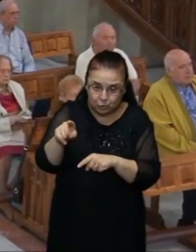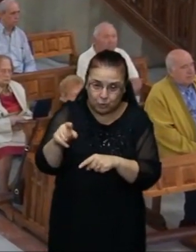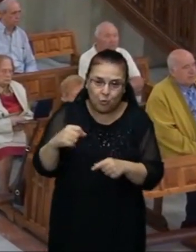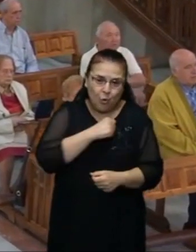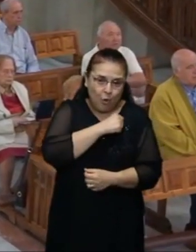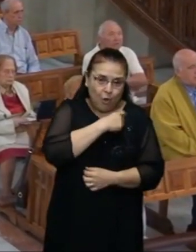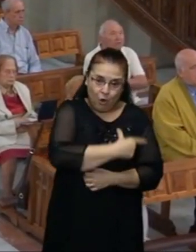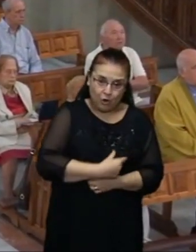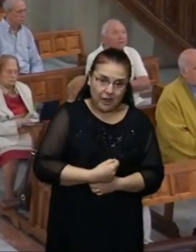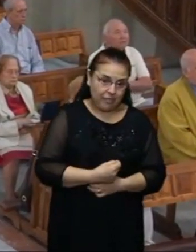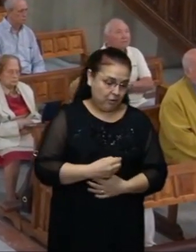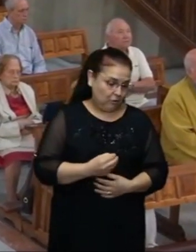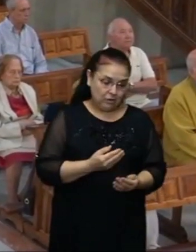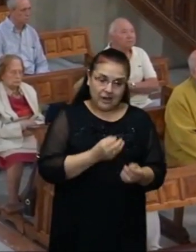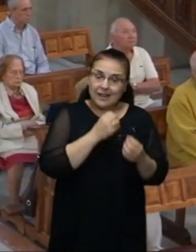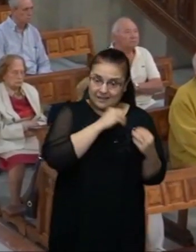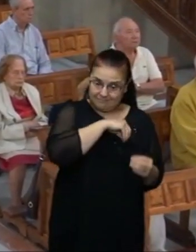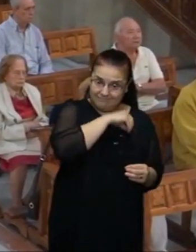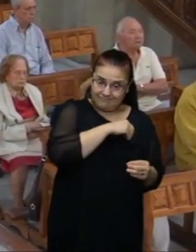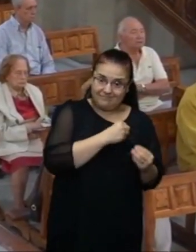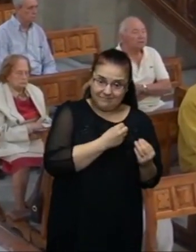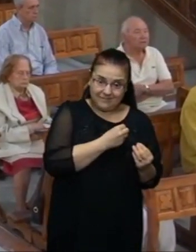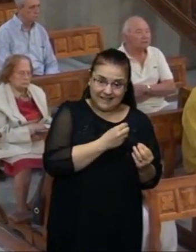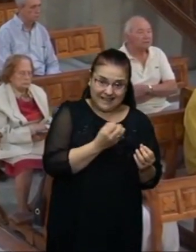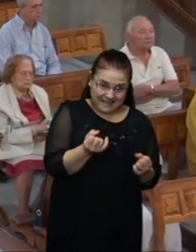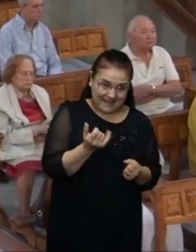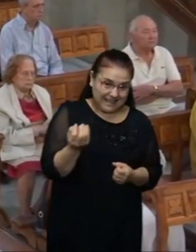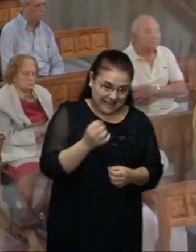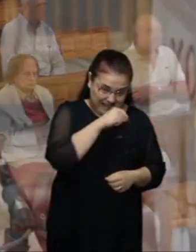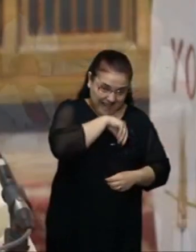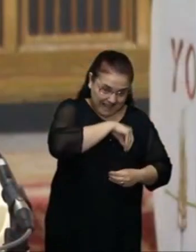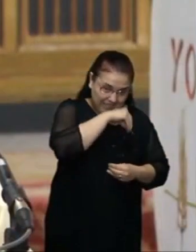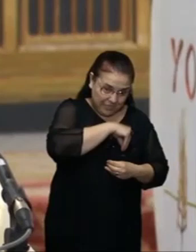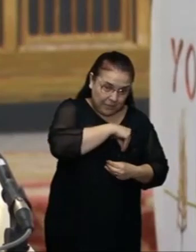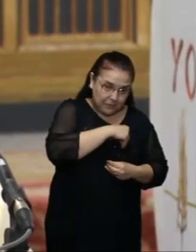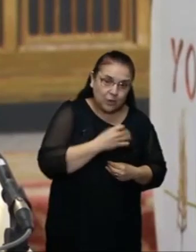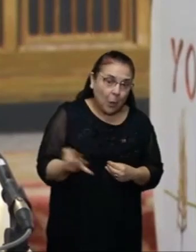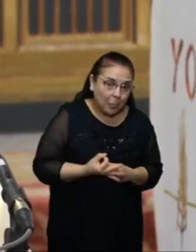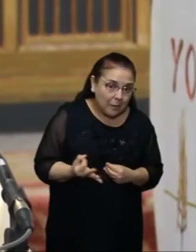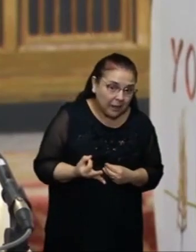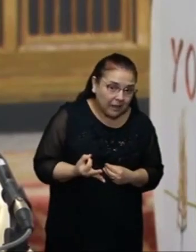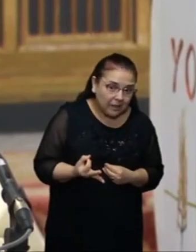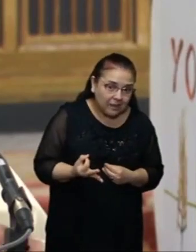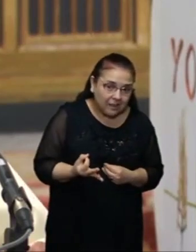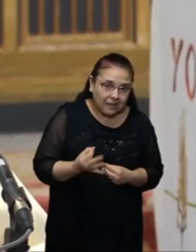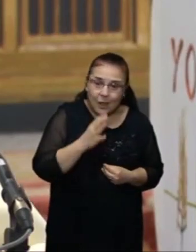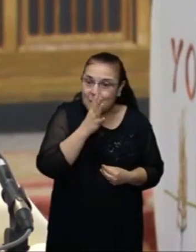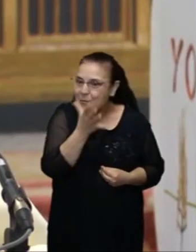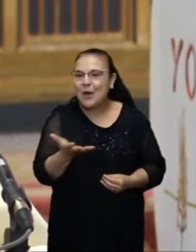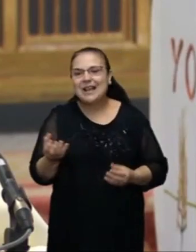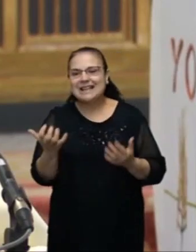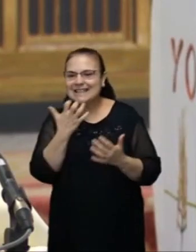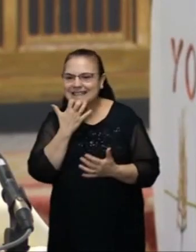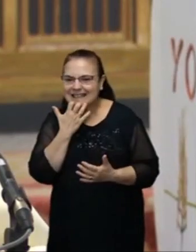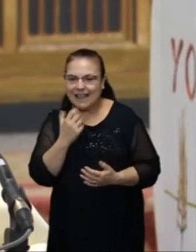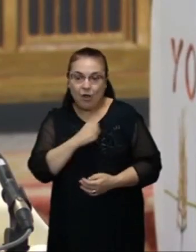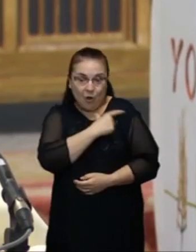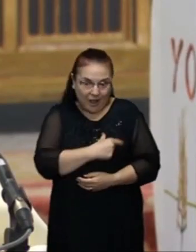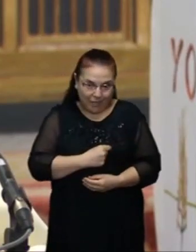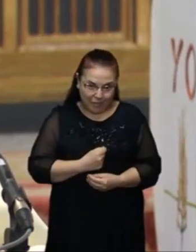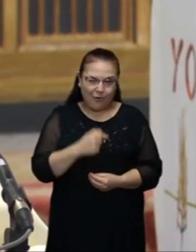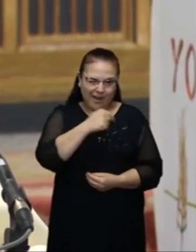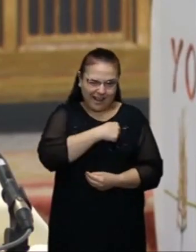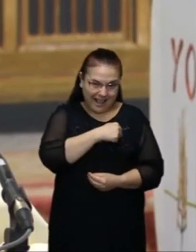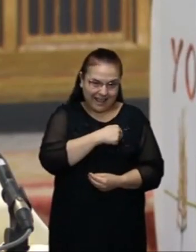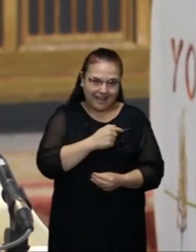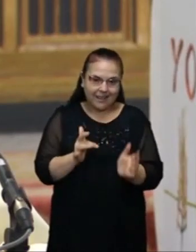tu corazón, y así tienes que ser sagrario para los demás. Porque si llevas a Cristo, amas de verdad. Si